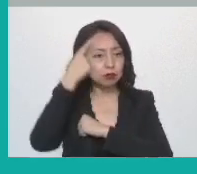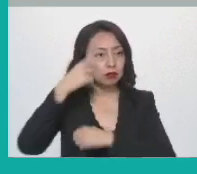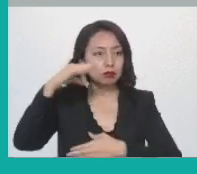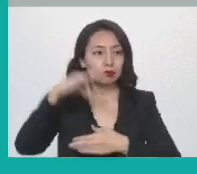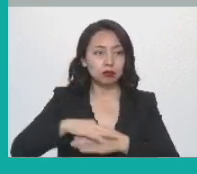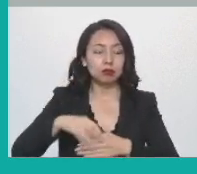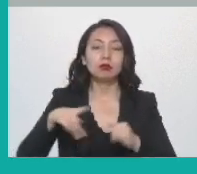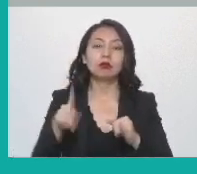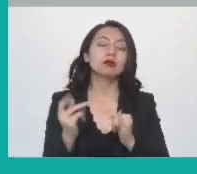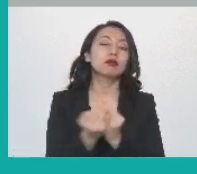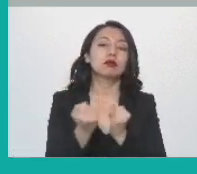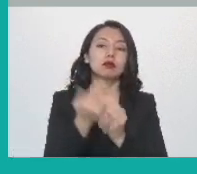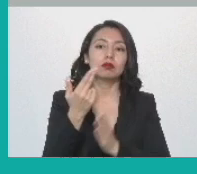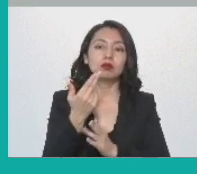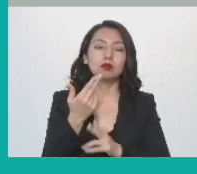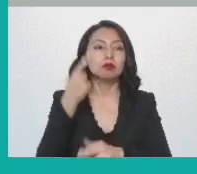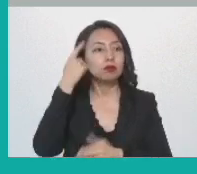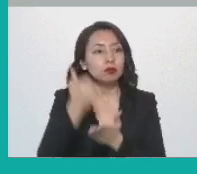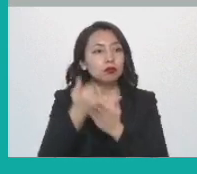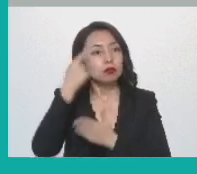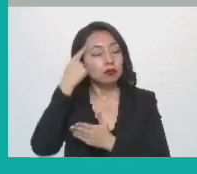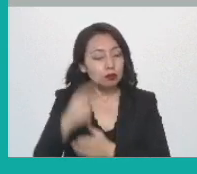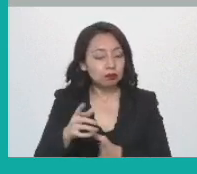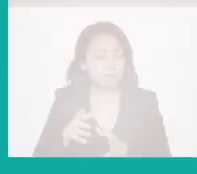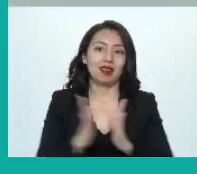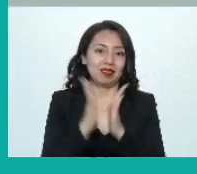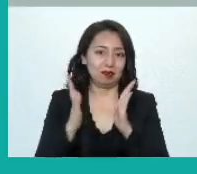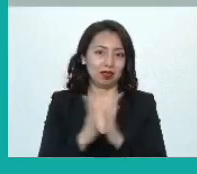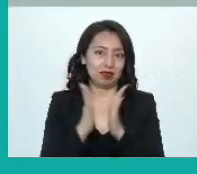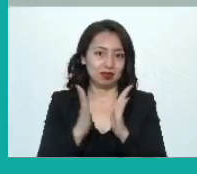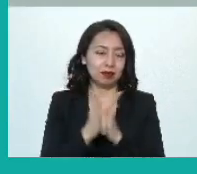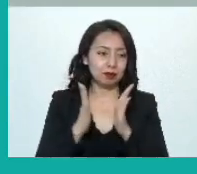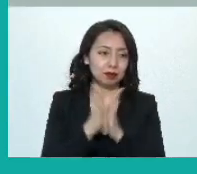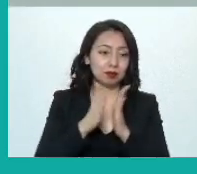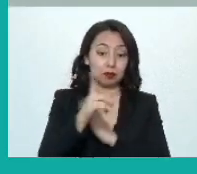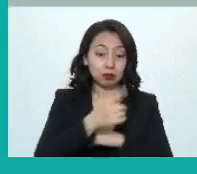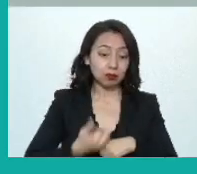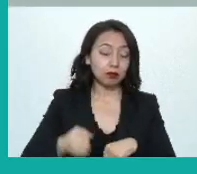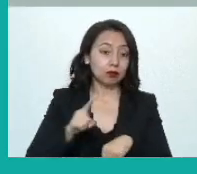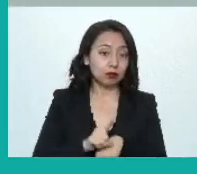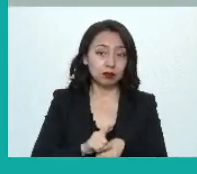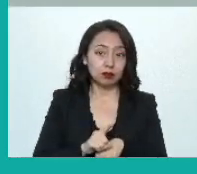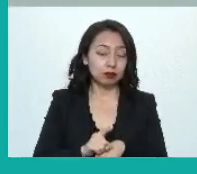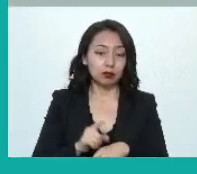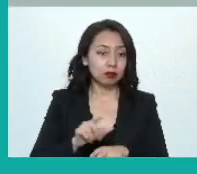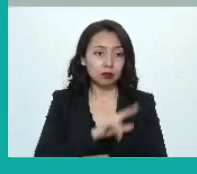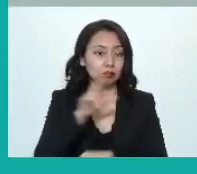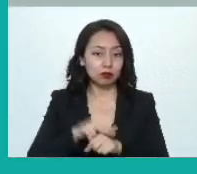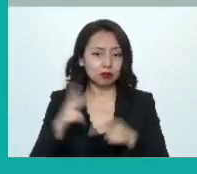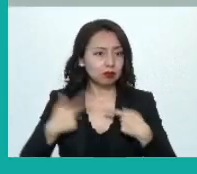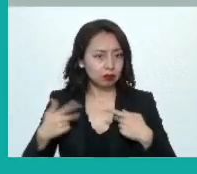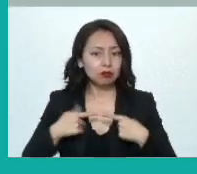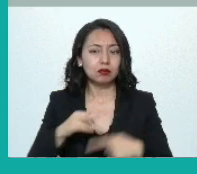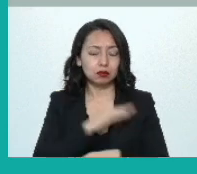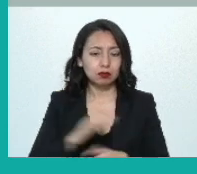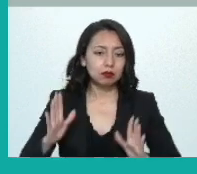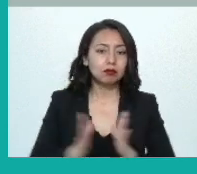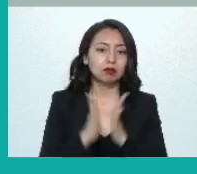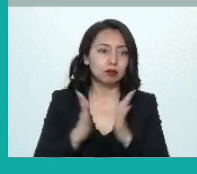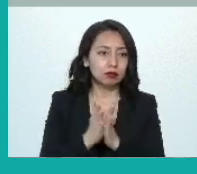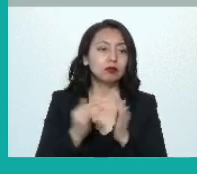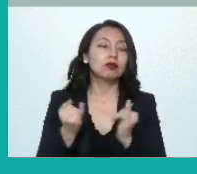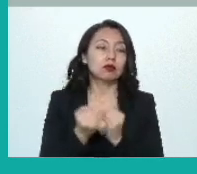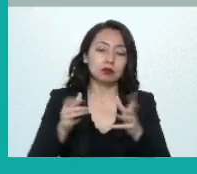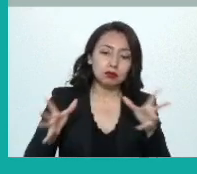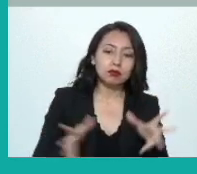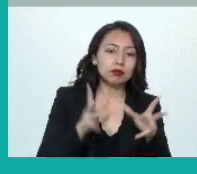son herramientas fundamentales e indispensables para fortalecer desde la sociedad civil y también fomentar y promover la rendición